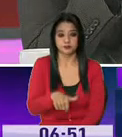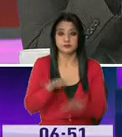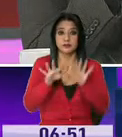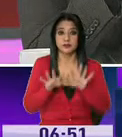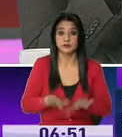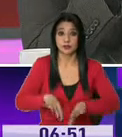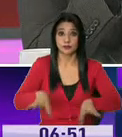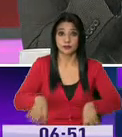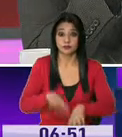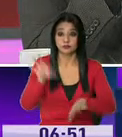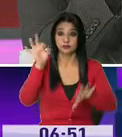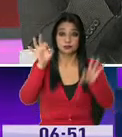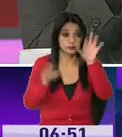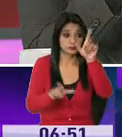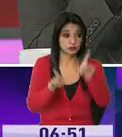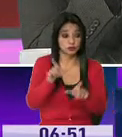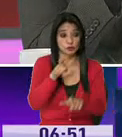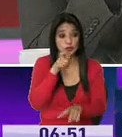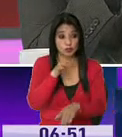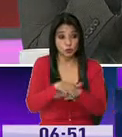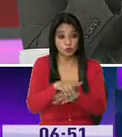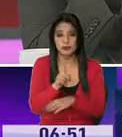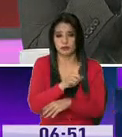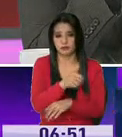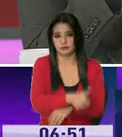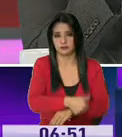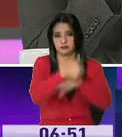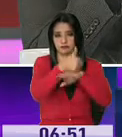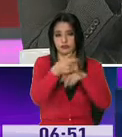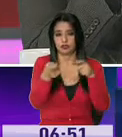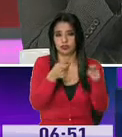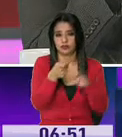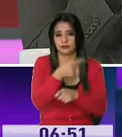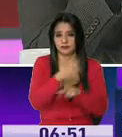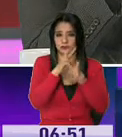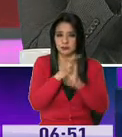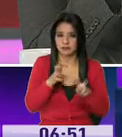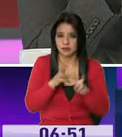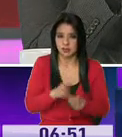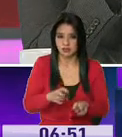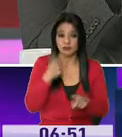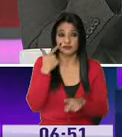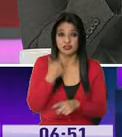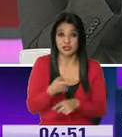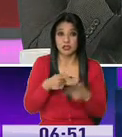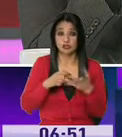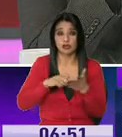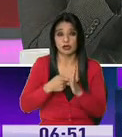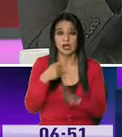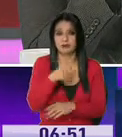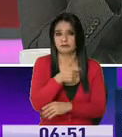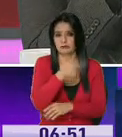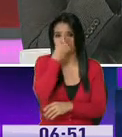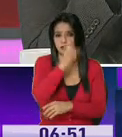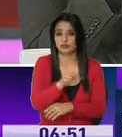a quienes les pedimos que intervengan también precisamente por las alteraciones de estos precios y de las ofertas, ¿no? Problemas de competencia, etcétera, etcétera.